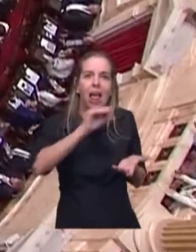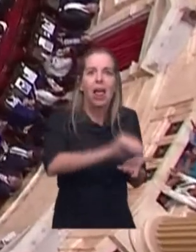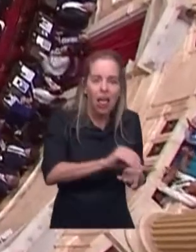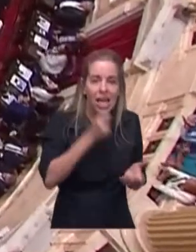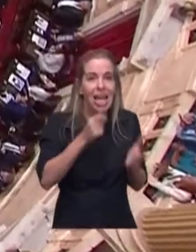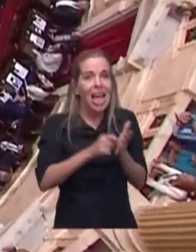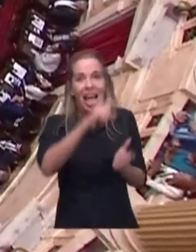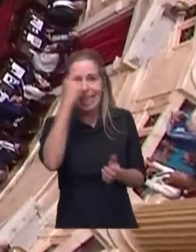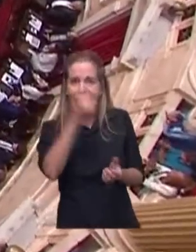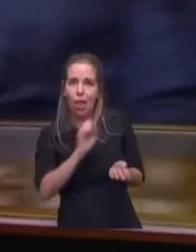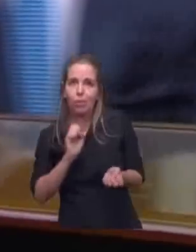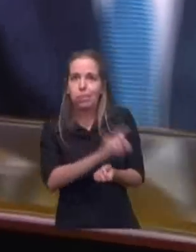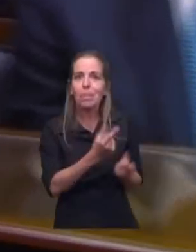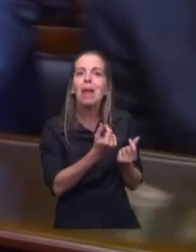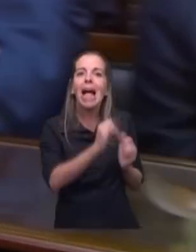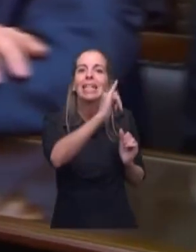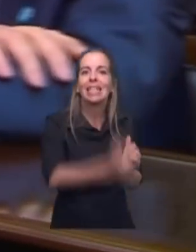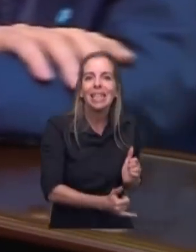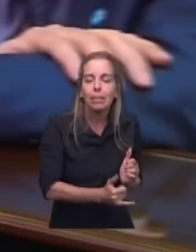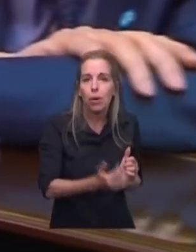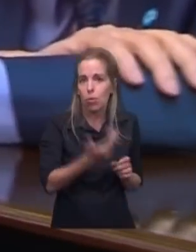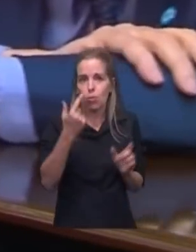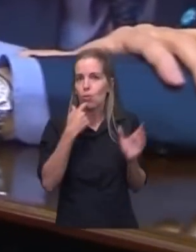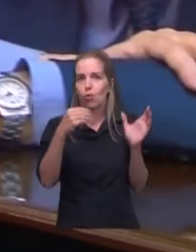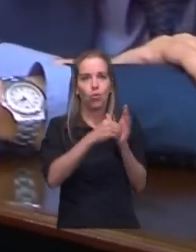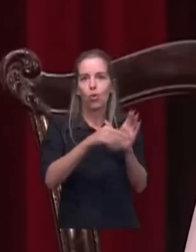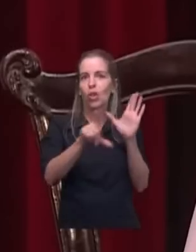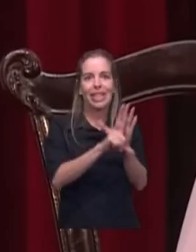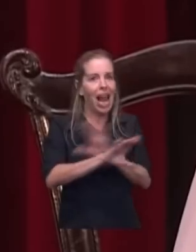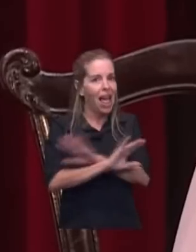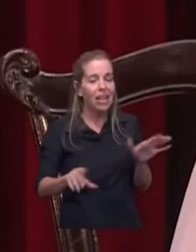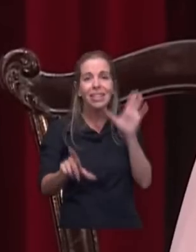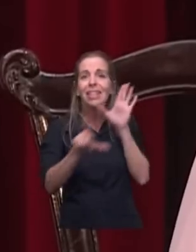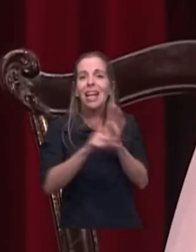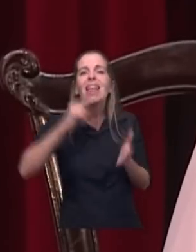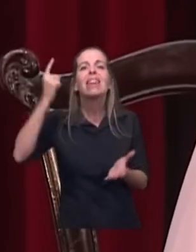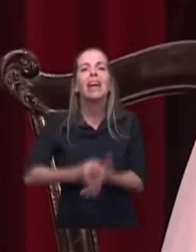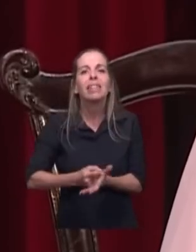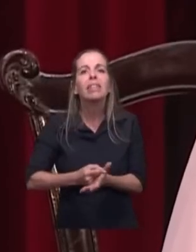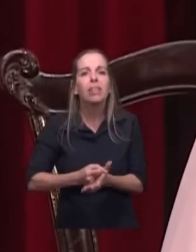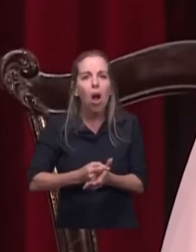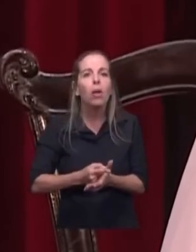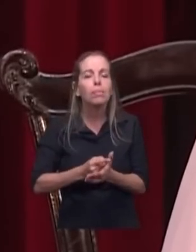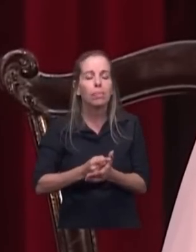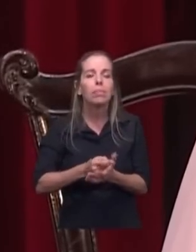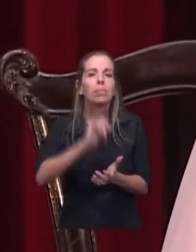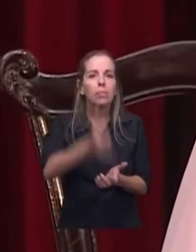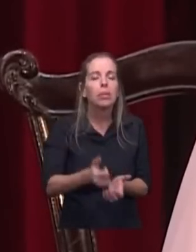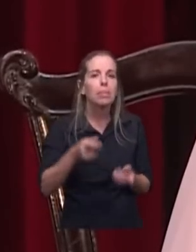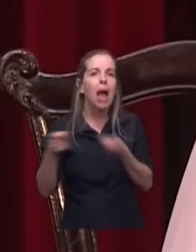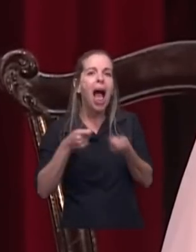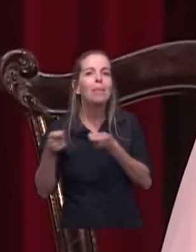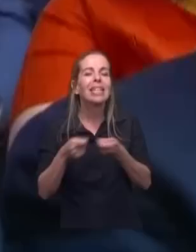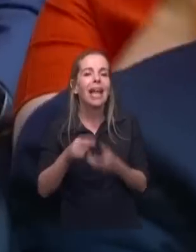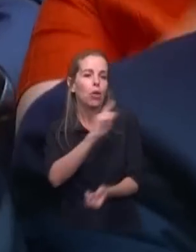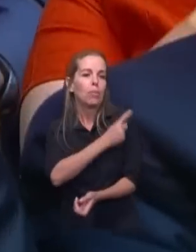transfiere un servicio que hasta ese momento prestaba. Esa decisión es parte de la gestión administradora del